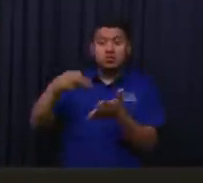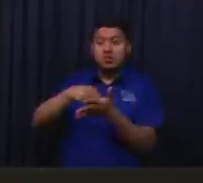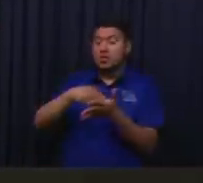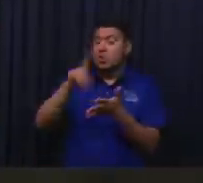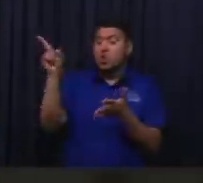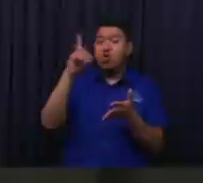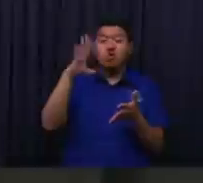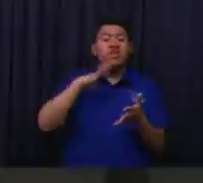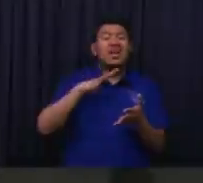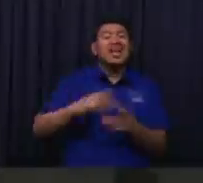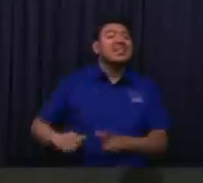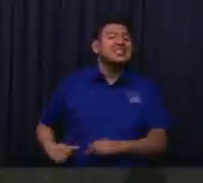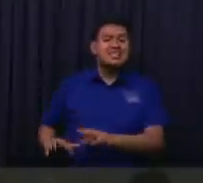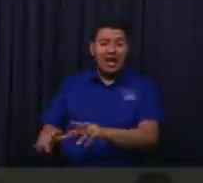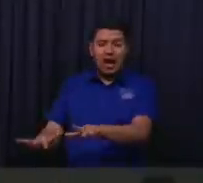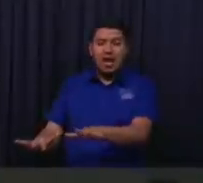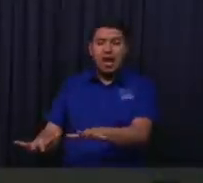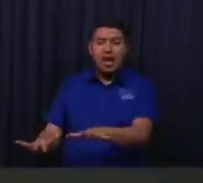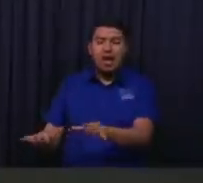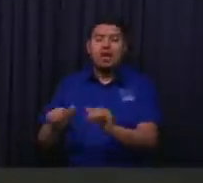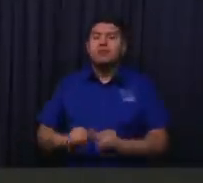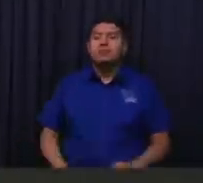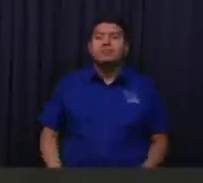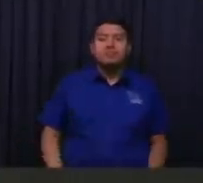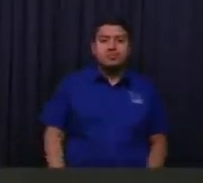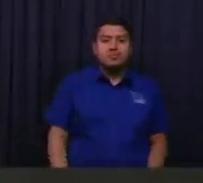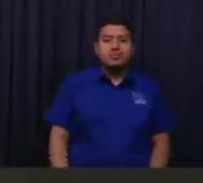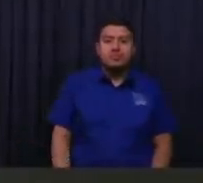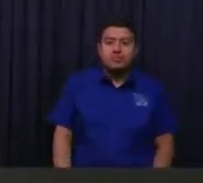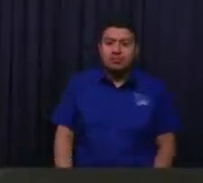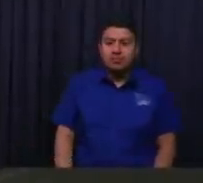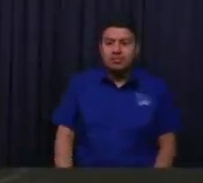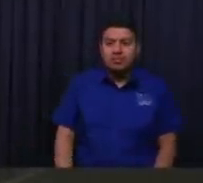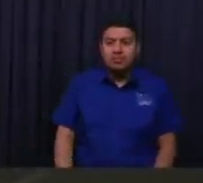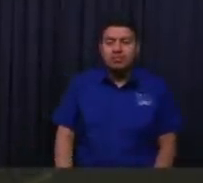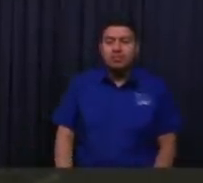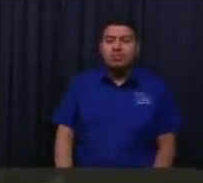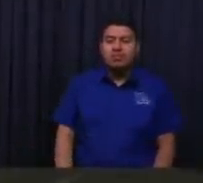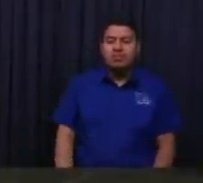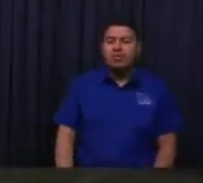y sí tiene huesos. ¿Y qué se hizo la sangre?